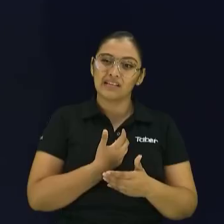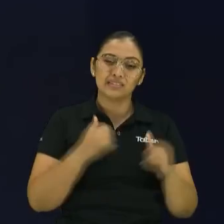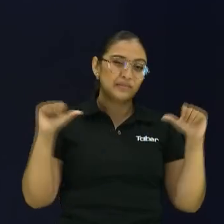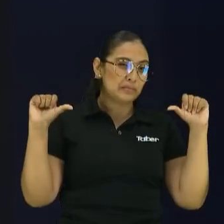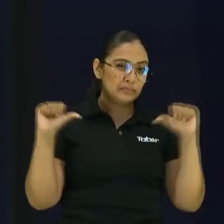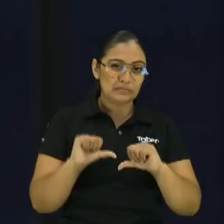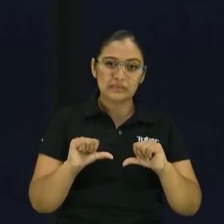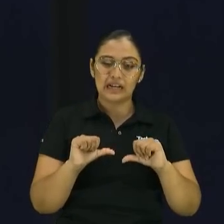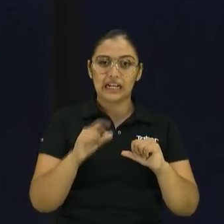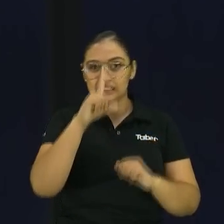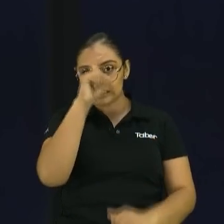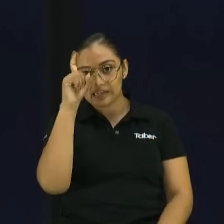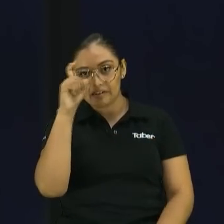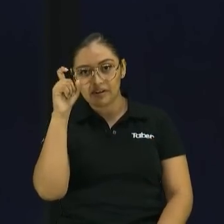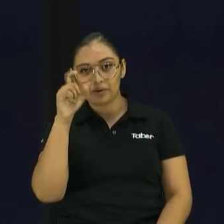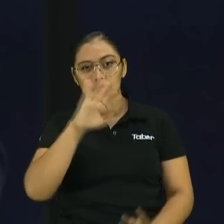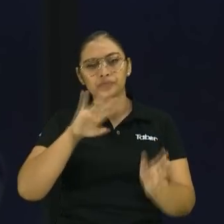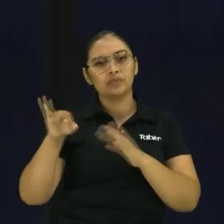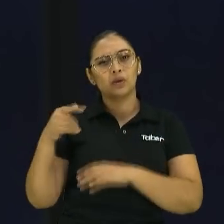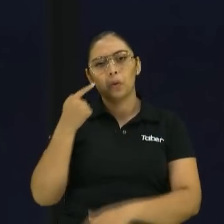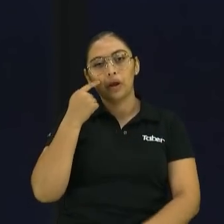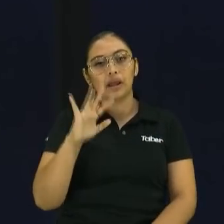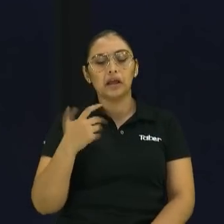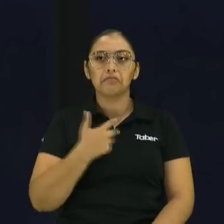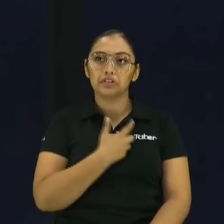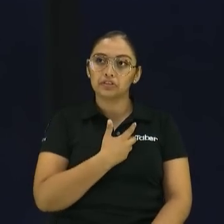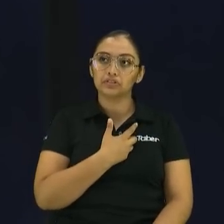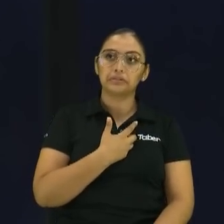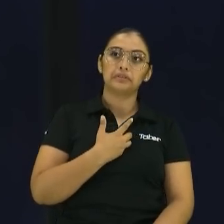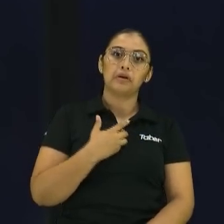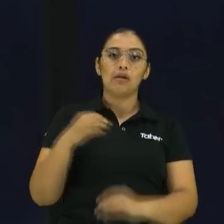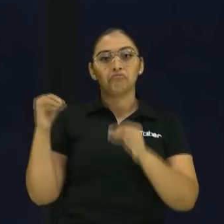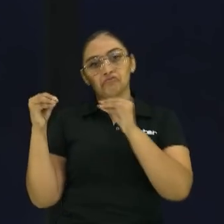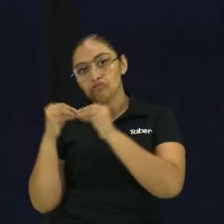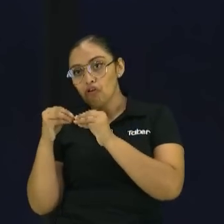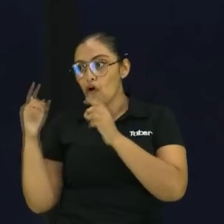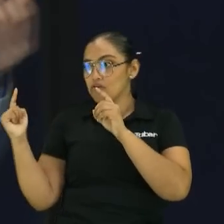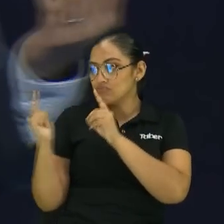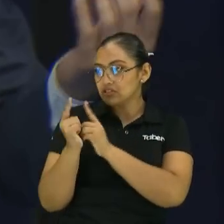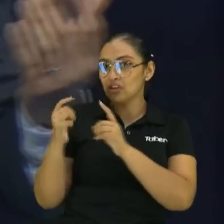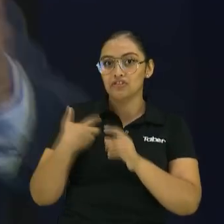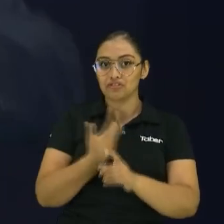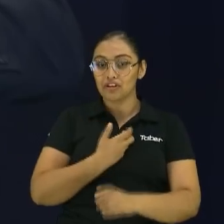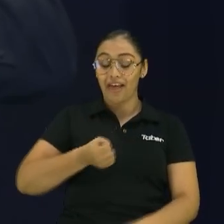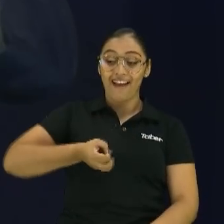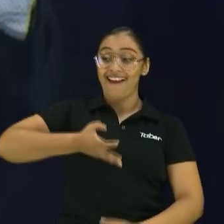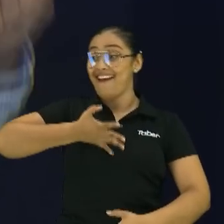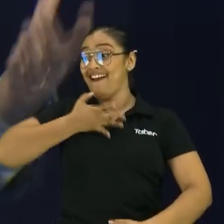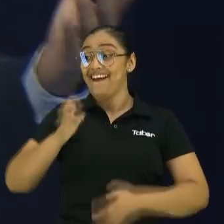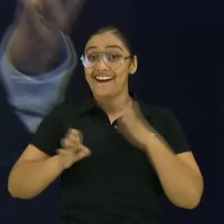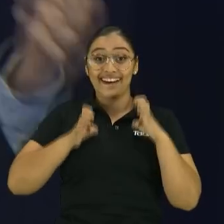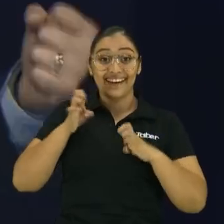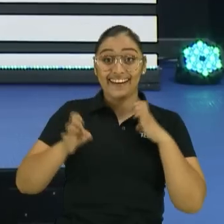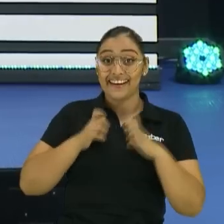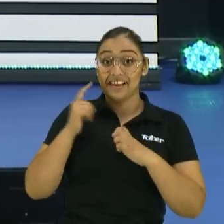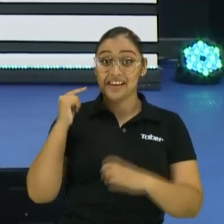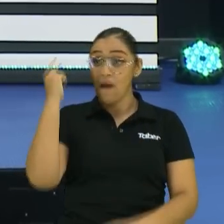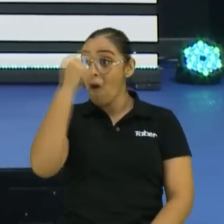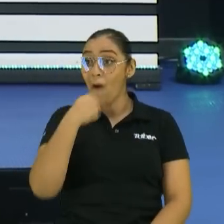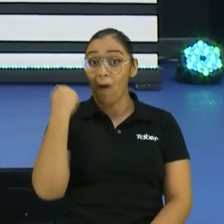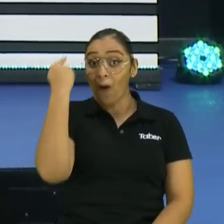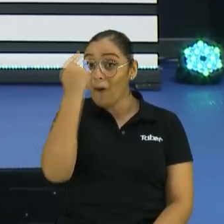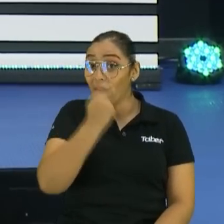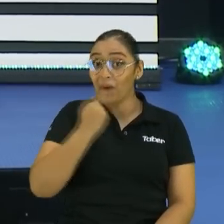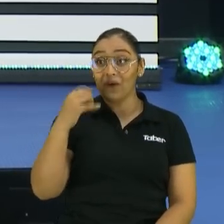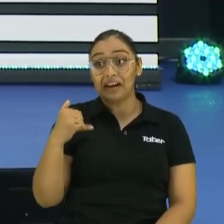o conocimos a la persona que decidimos hacer una vida o formar una vida Pues nos ilusionamos tanto que parecía que las horas no nos alcanzaban